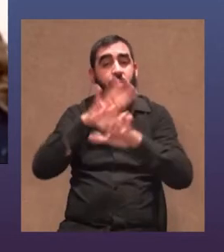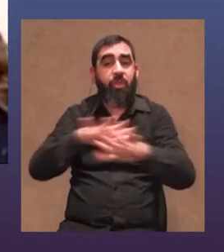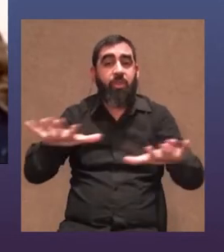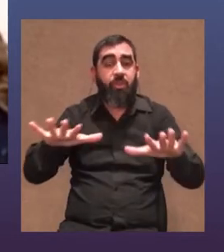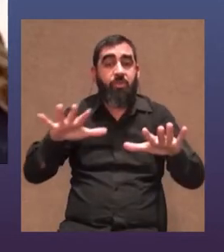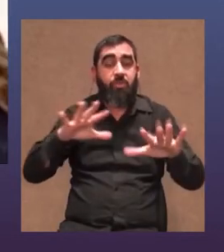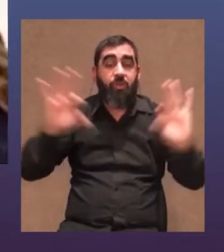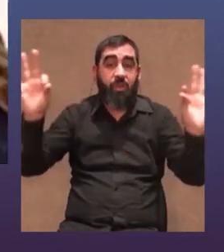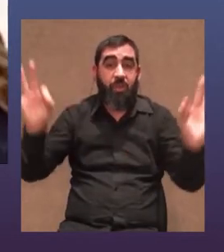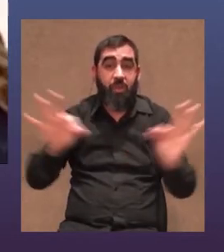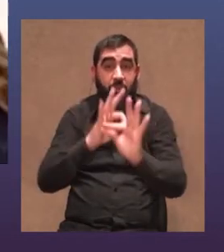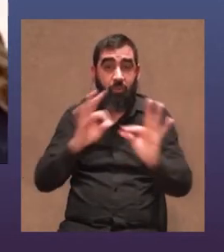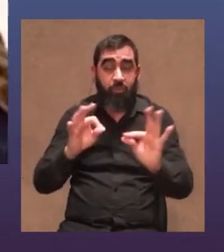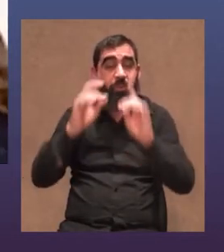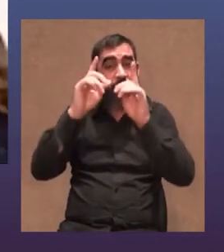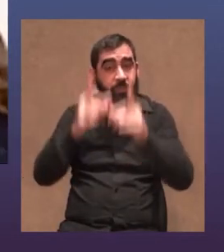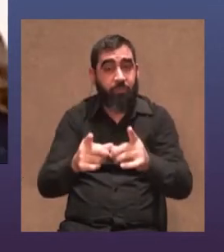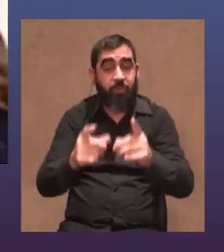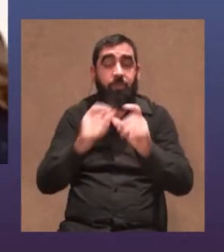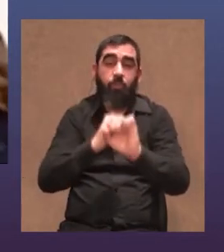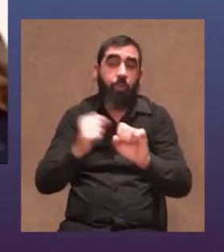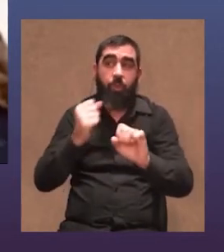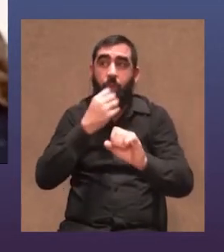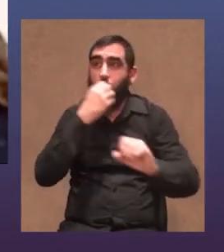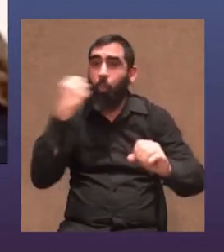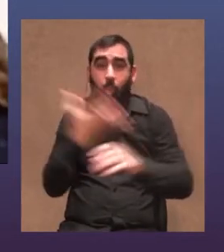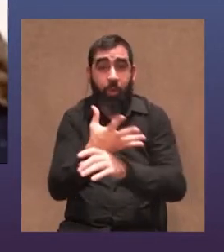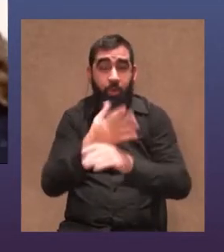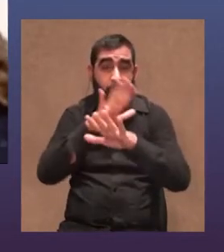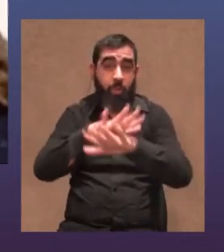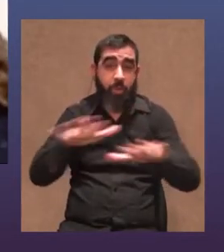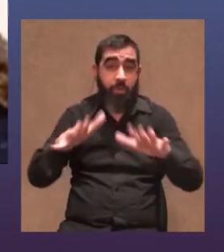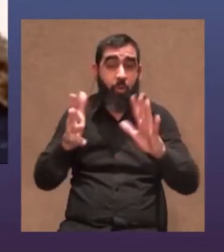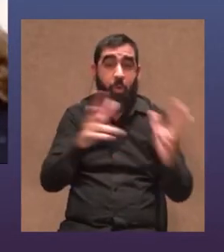música, puede ser revelador,